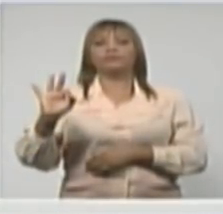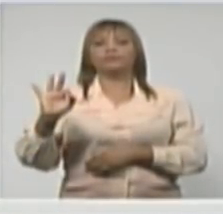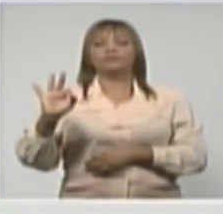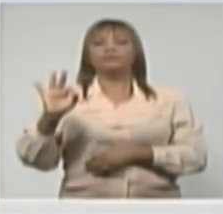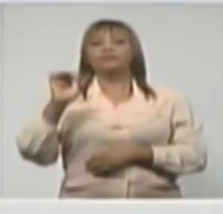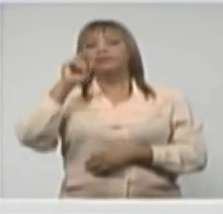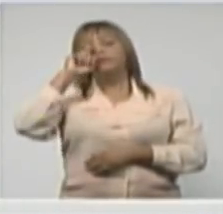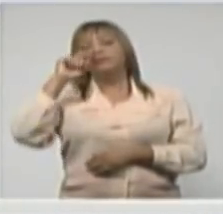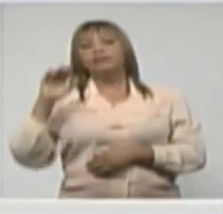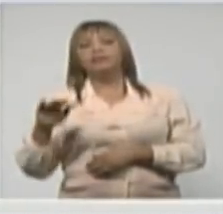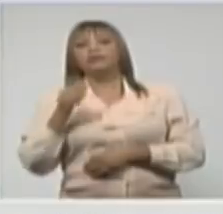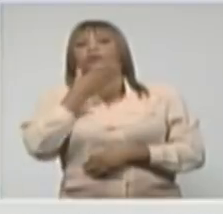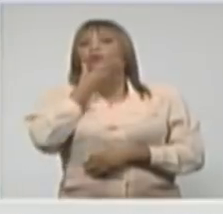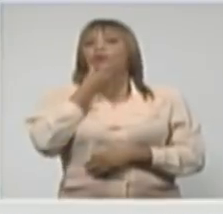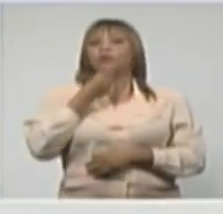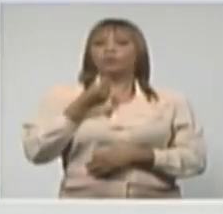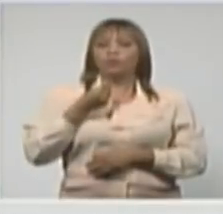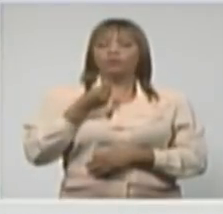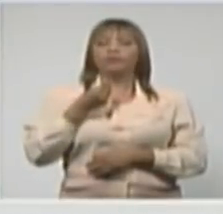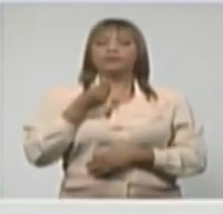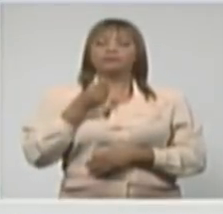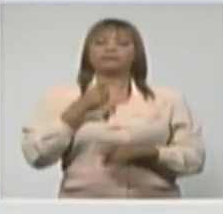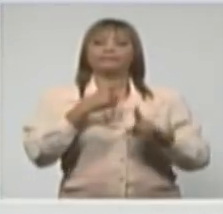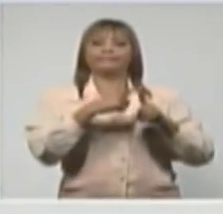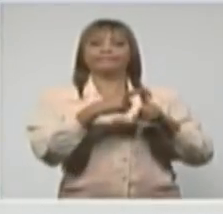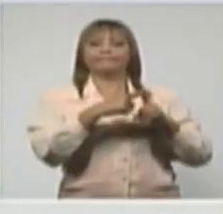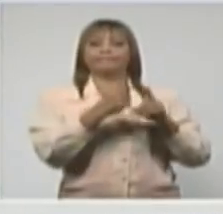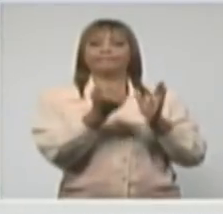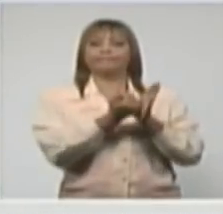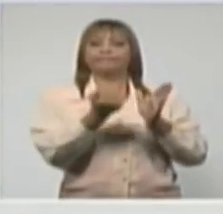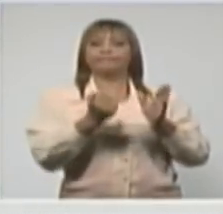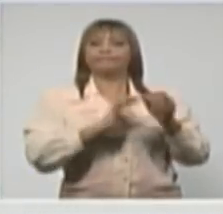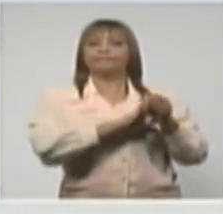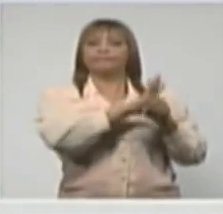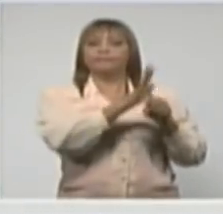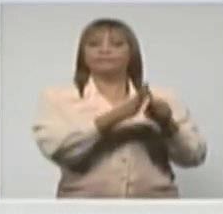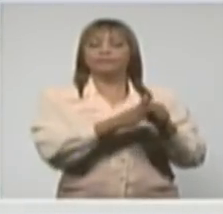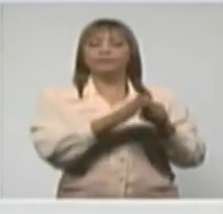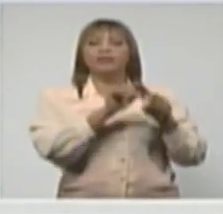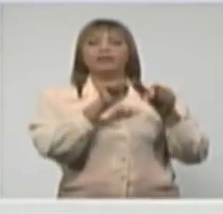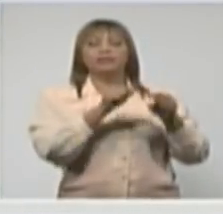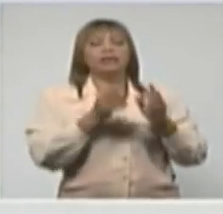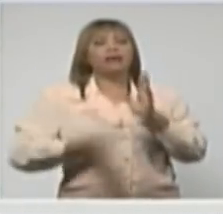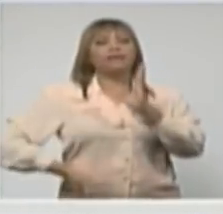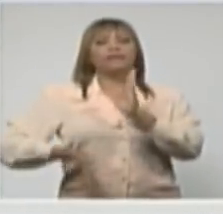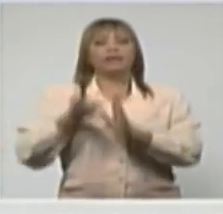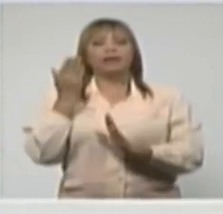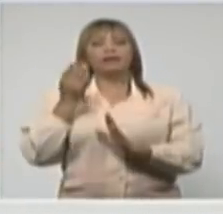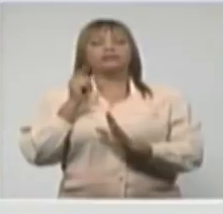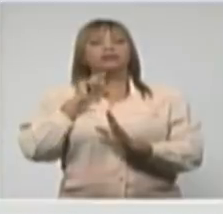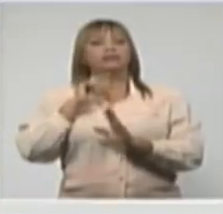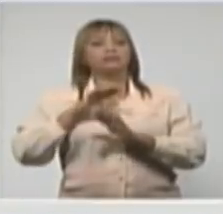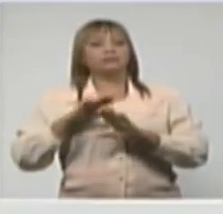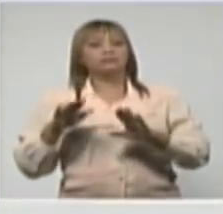niños, adolescentes, jóvenes diagnosticados, encontrándose de alta recuperados